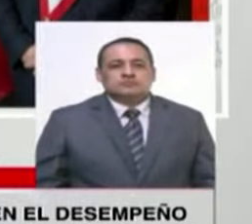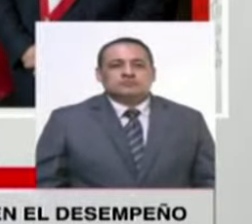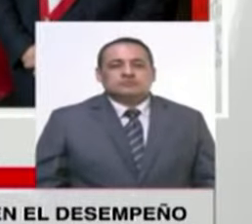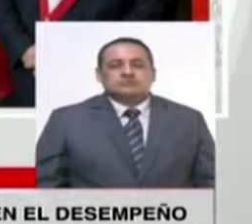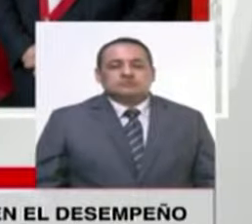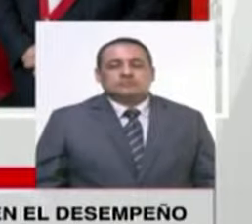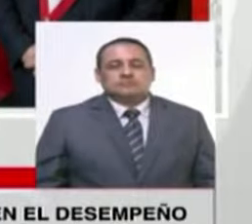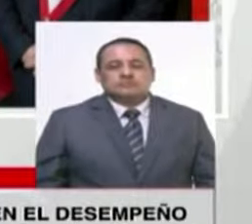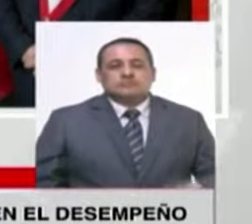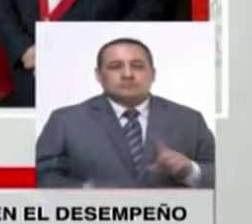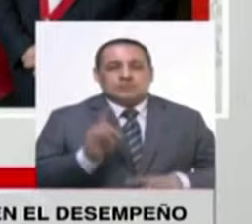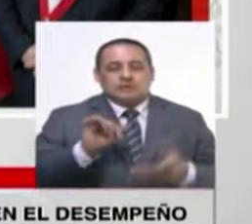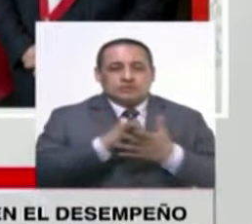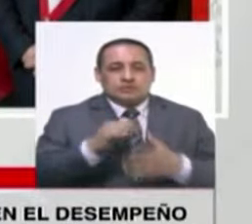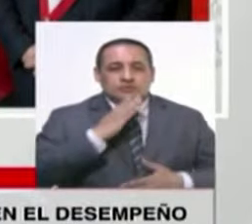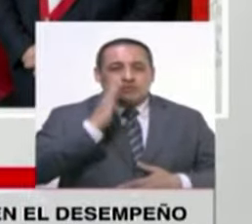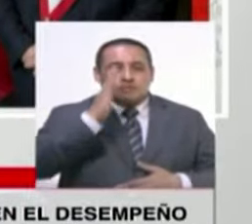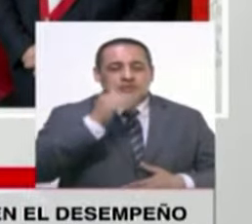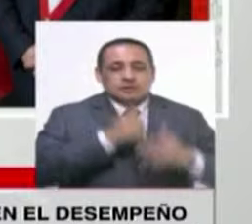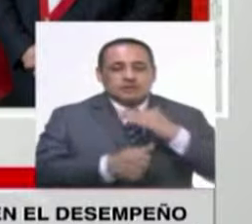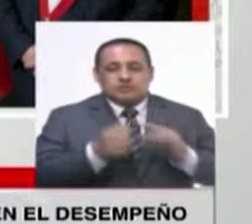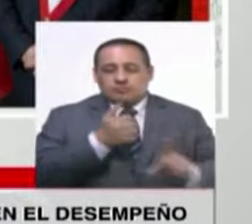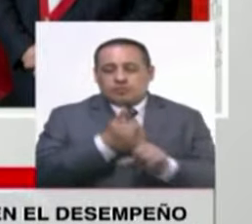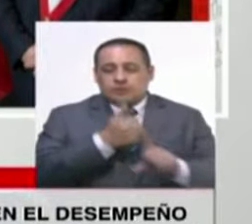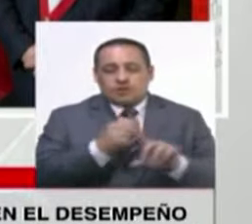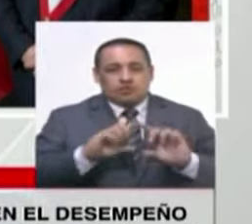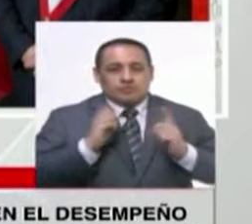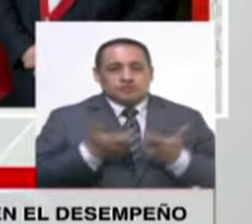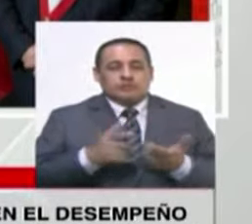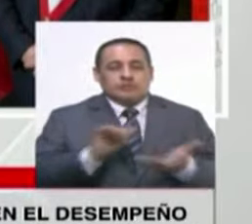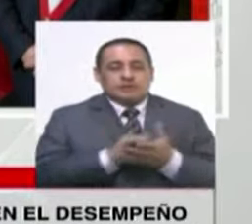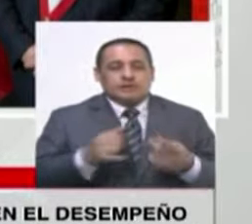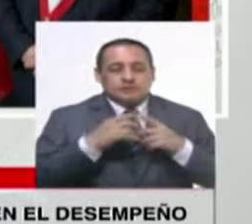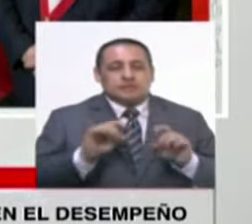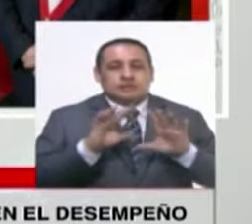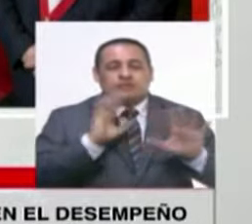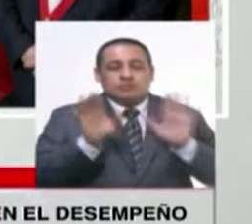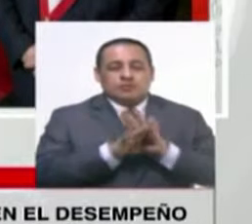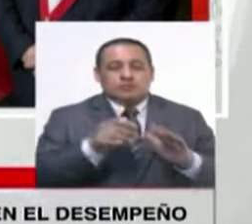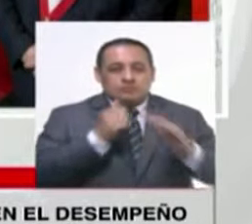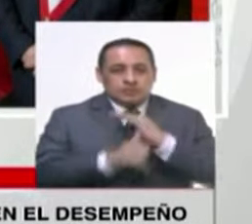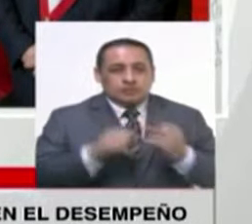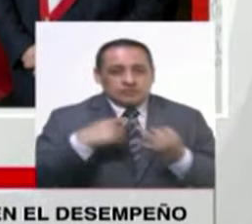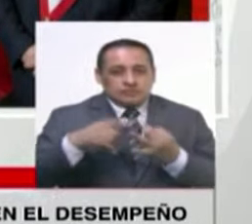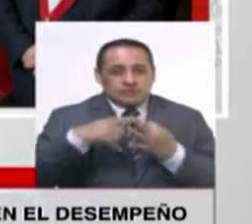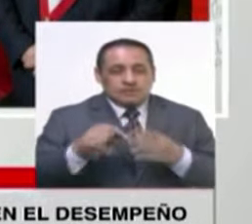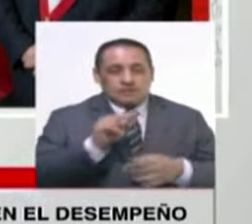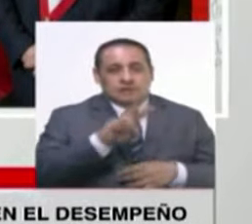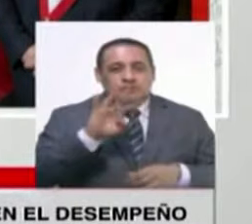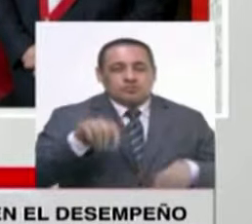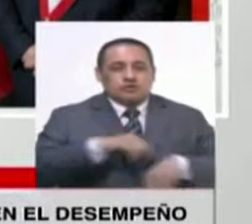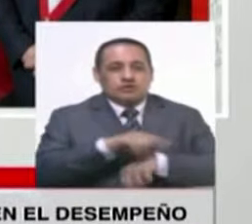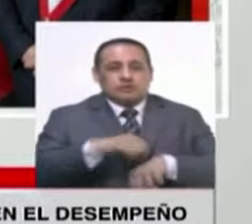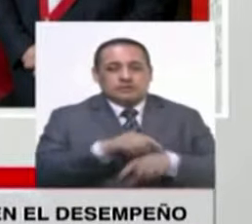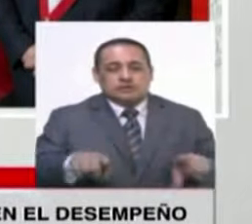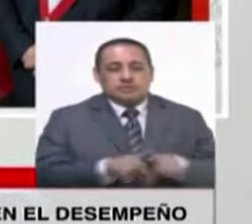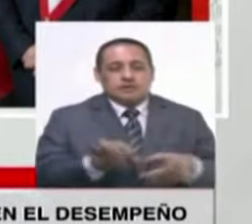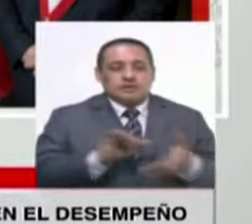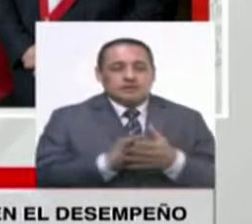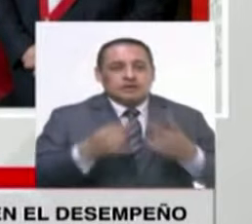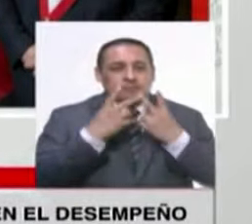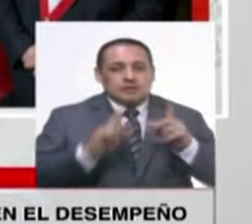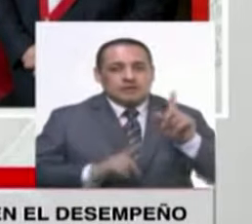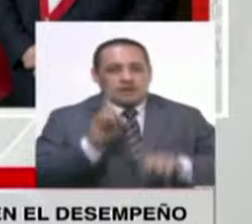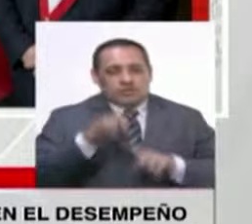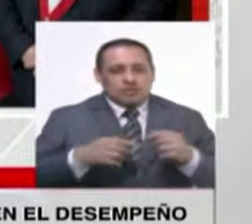O con alguien que usted designe de la propia comisión, porque vaya a ser que en cualquier momento, dentro de las 24 horas, él requiera algún